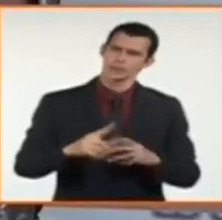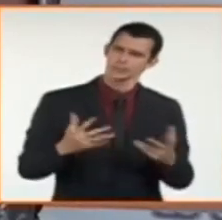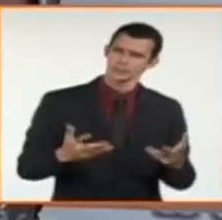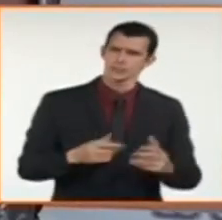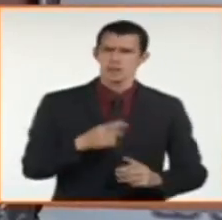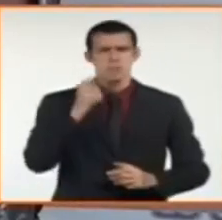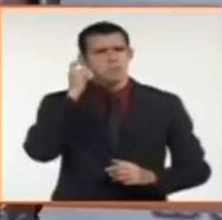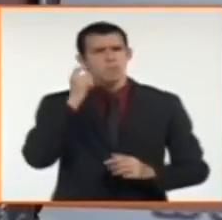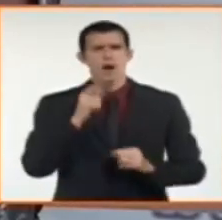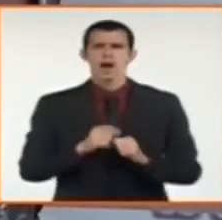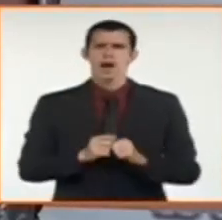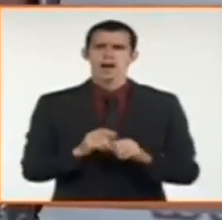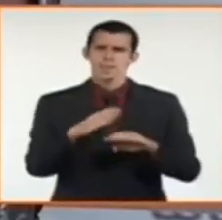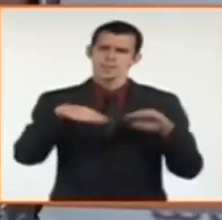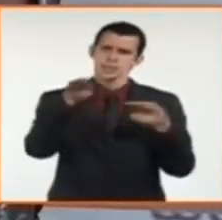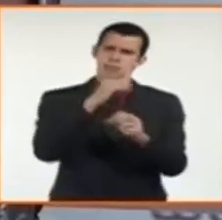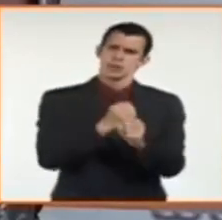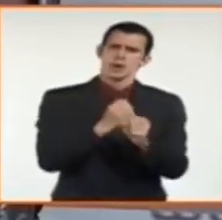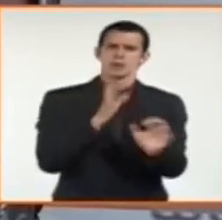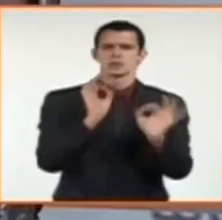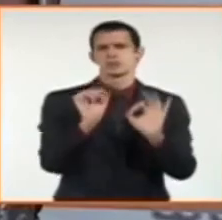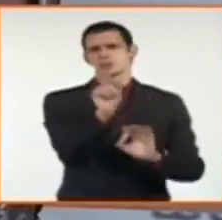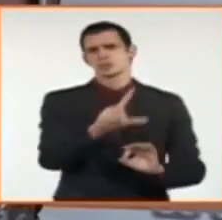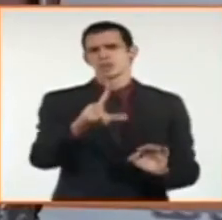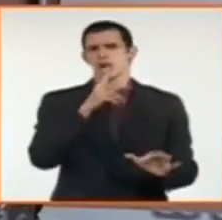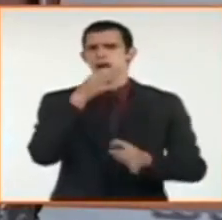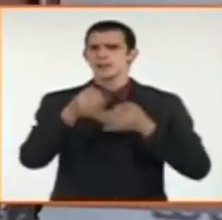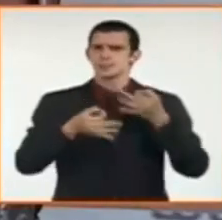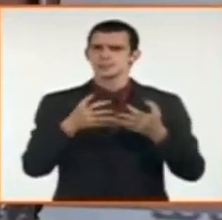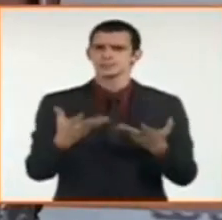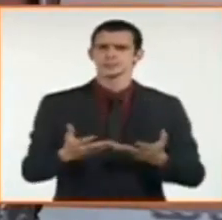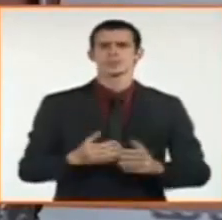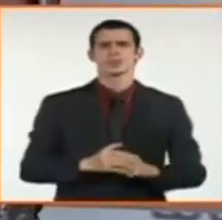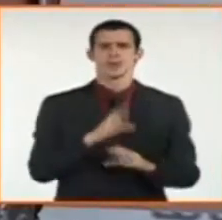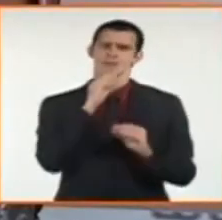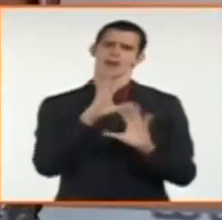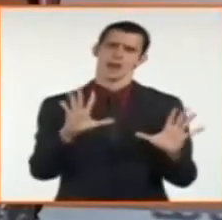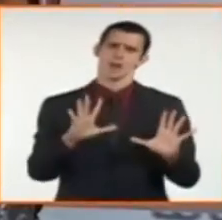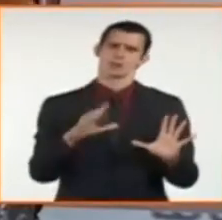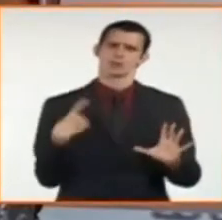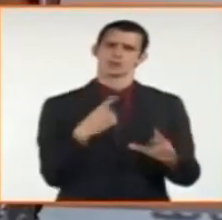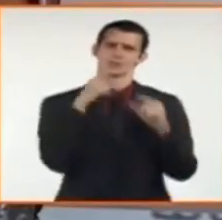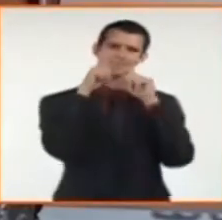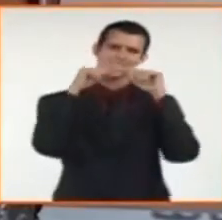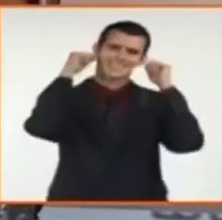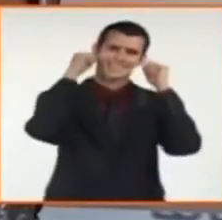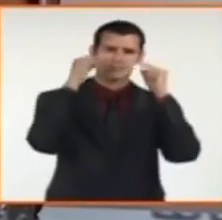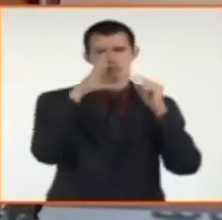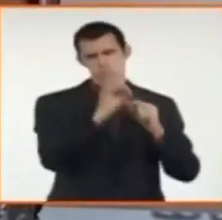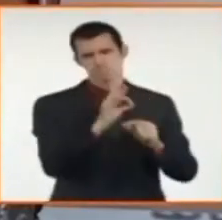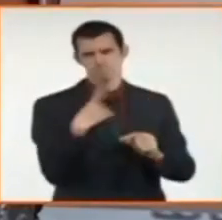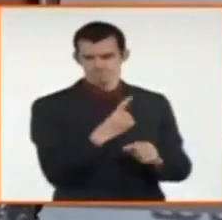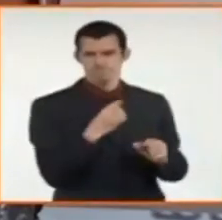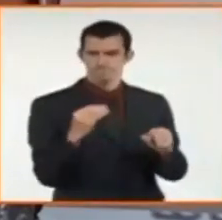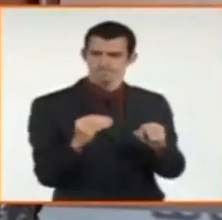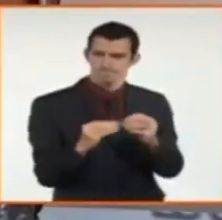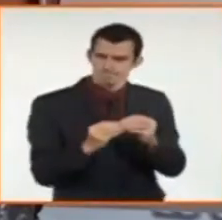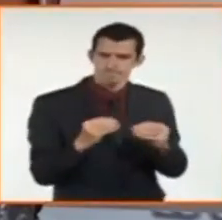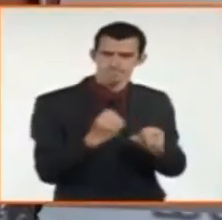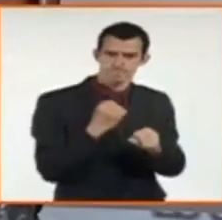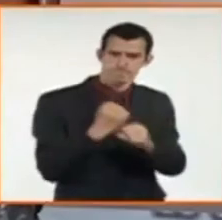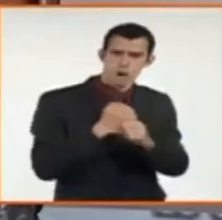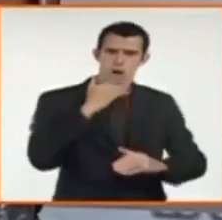logrando mejores indicadores en el sistema empresarial lograr darle señas realmente a la economía